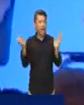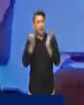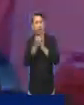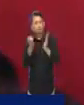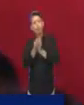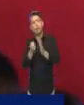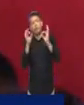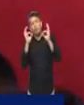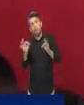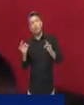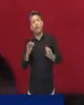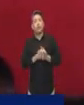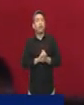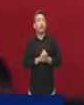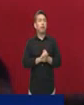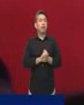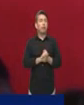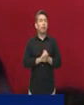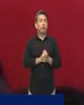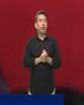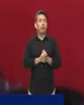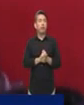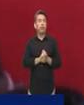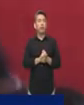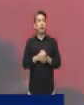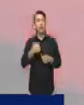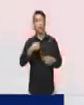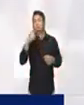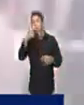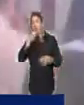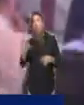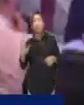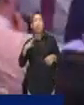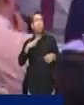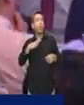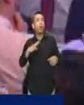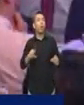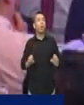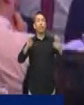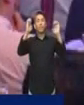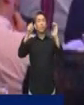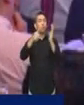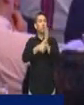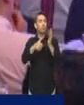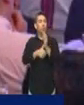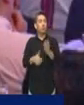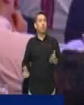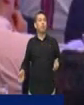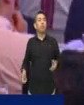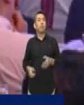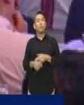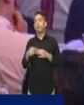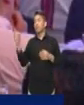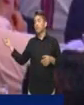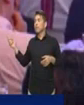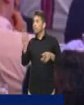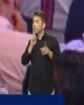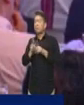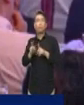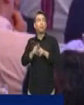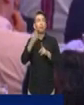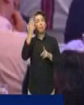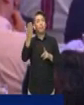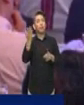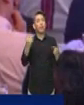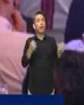bonita, no contamos con un edificio municipal. Le pido el apoyo, señor. Por favor, señor presidente, que